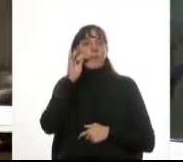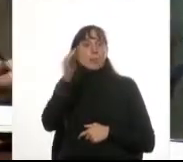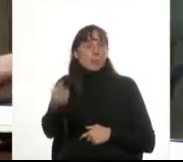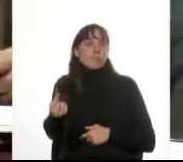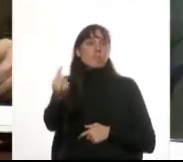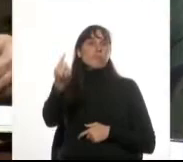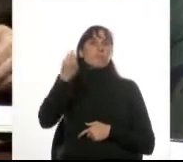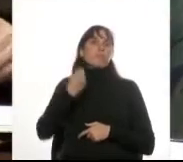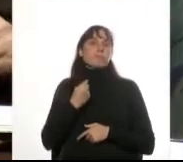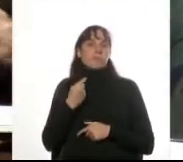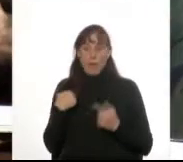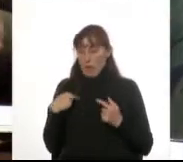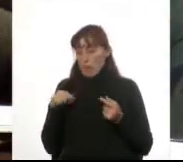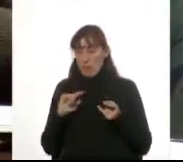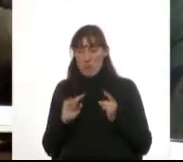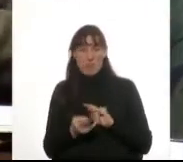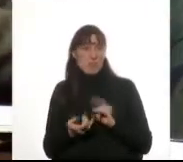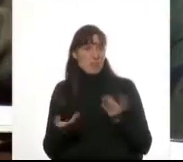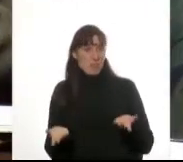del Parlamento.